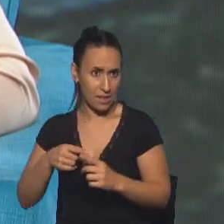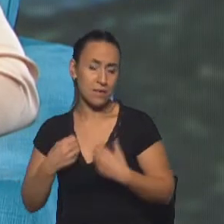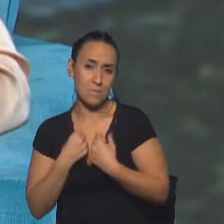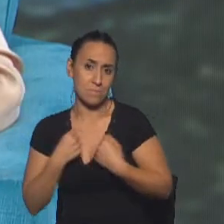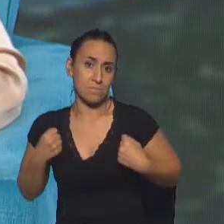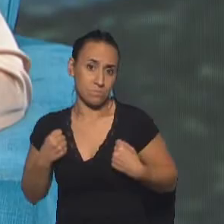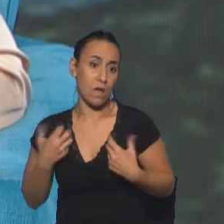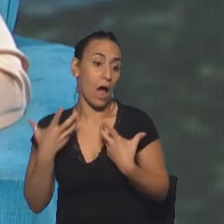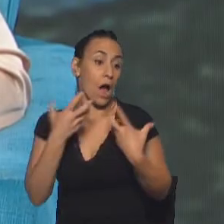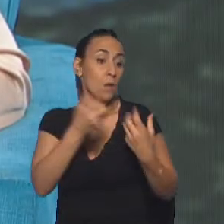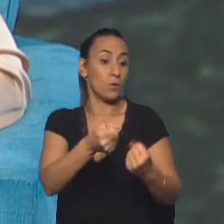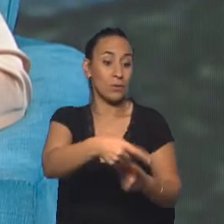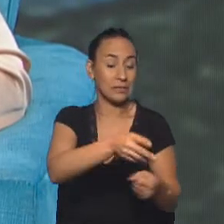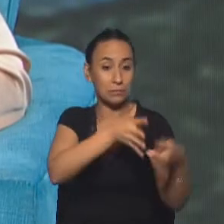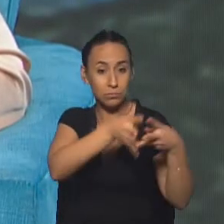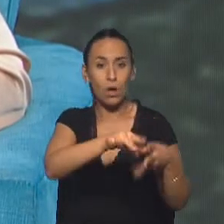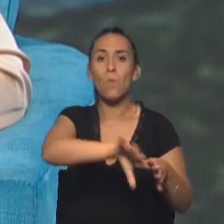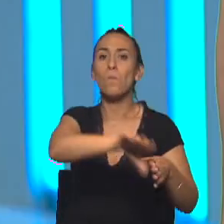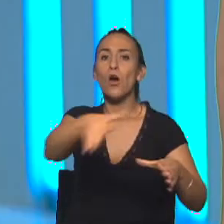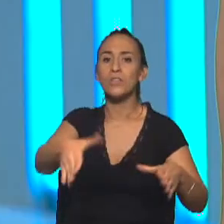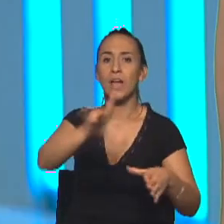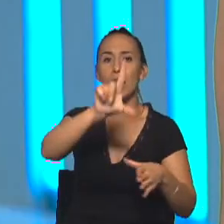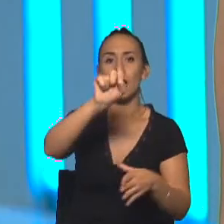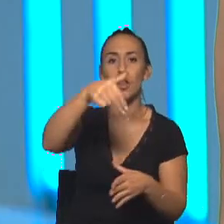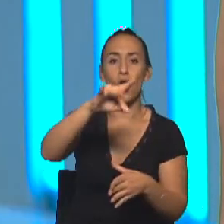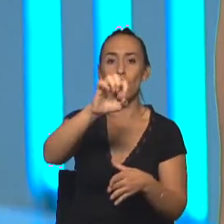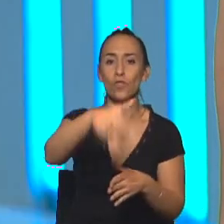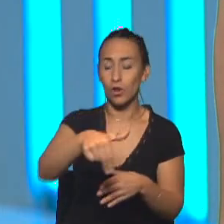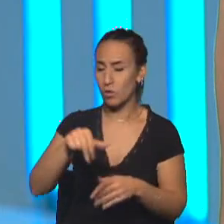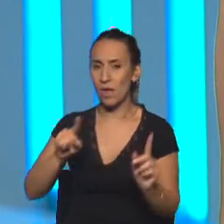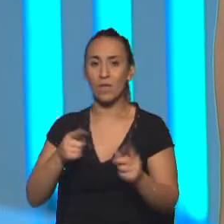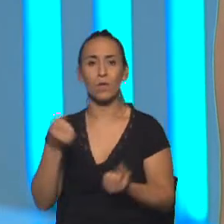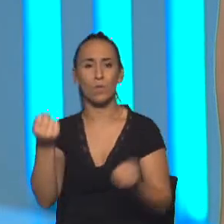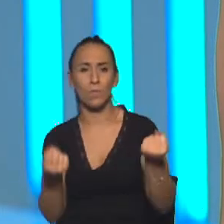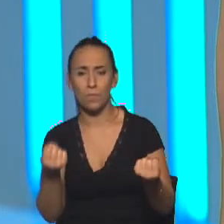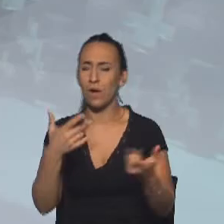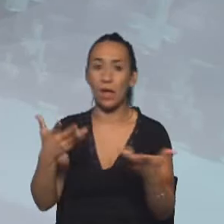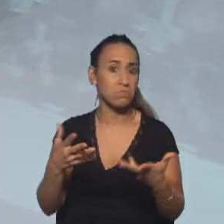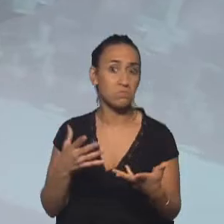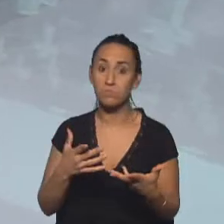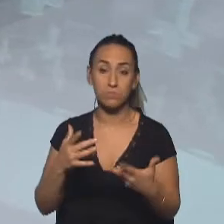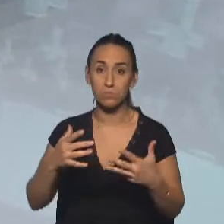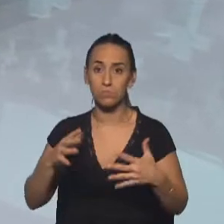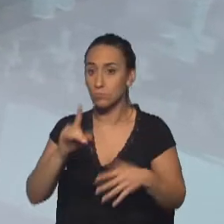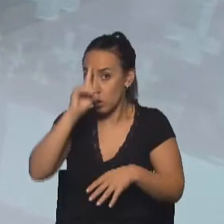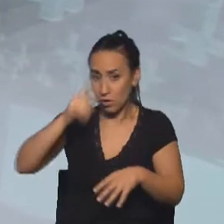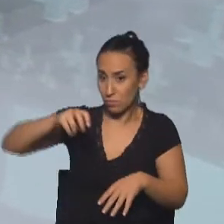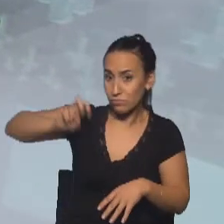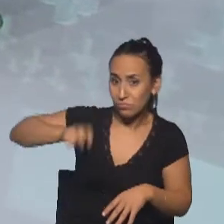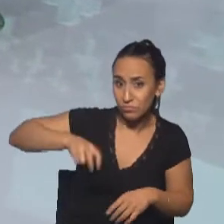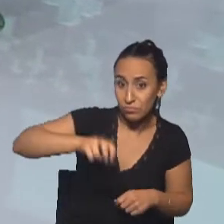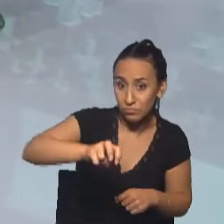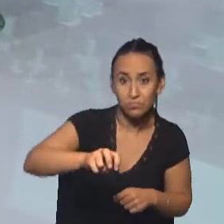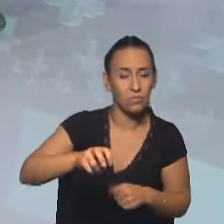de los que habían combatido en el Monte London. Es decir, no iba con ningún motorizado, iba él con sus piernas y su cuerpo. Exactamente. Y ahí